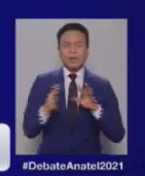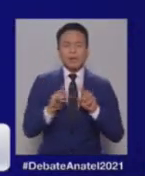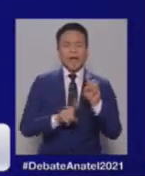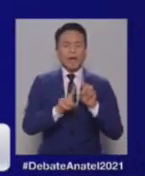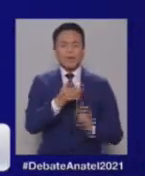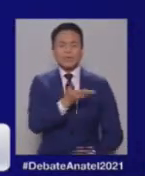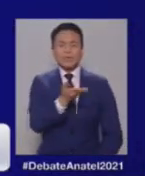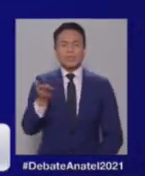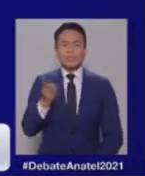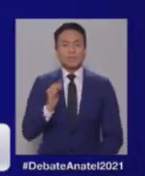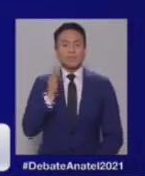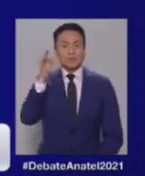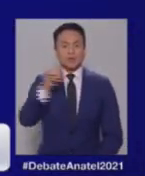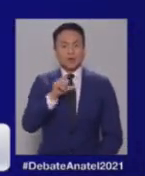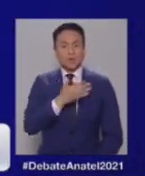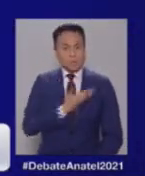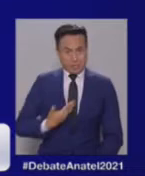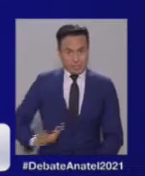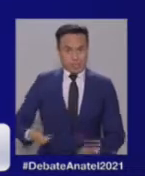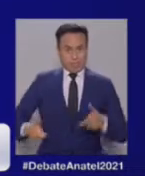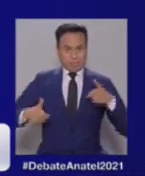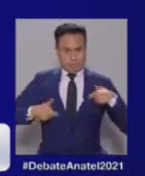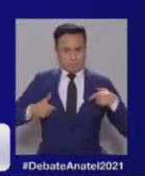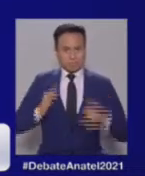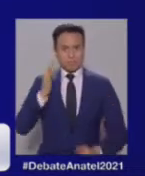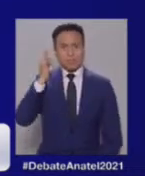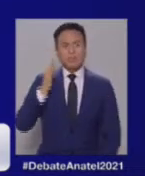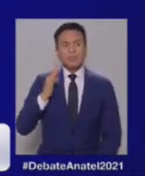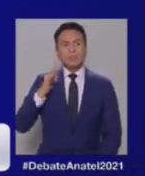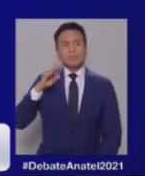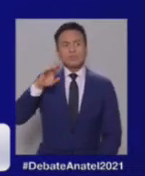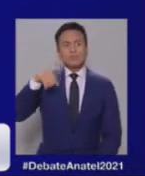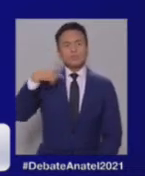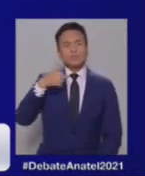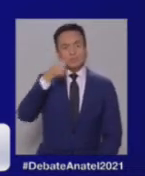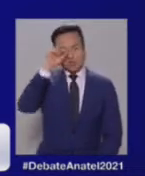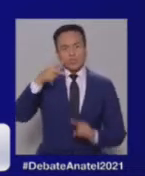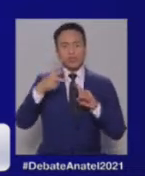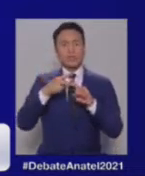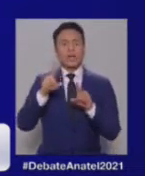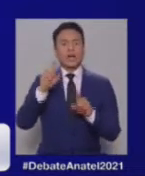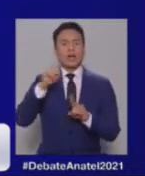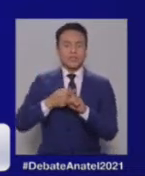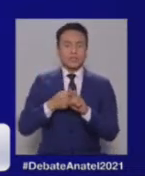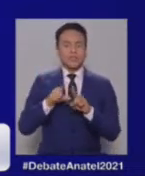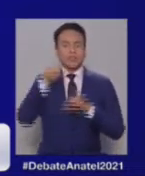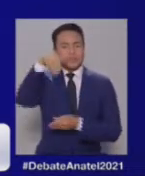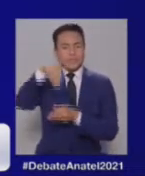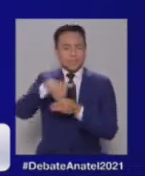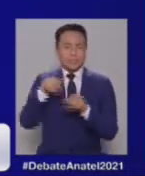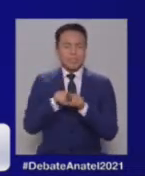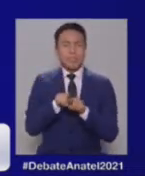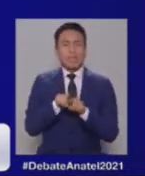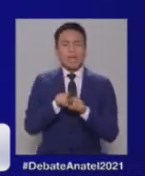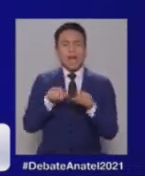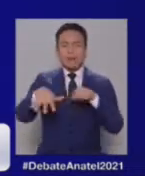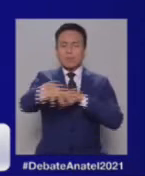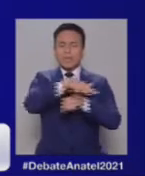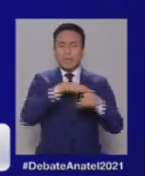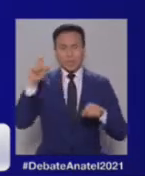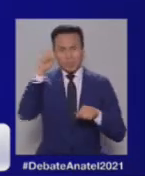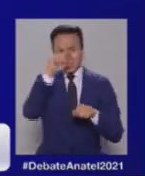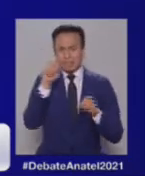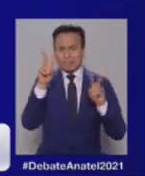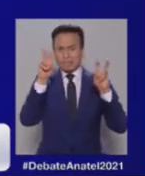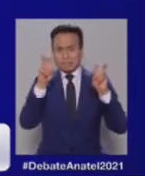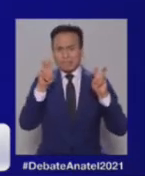ser resueltas por el próximo o la próxima que asumirá la primera magistratura de la Nación. 6 de los 7 postulantes participaron.